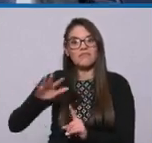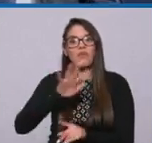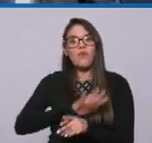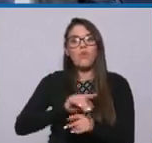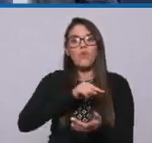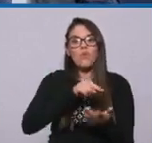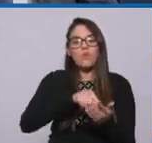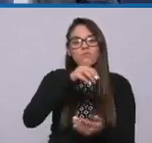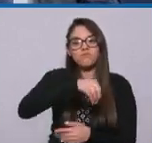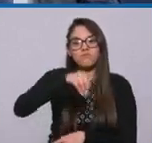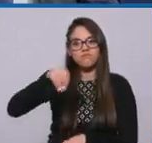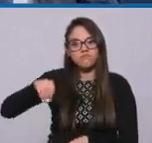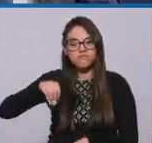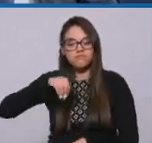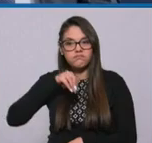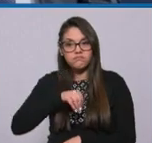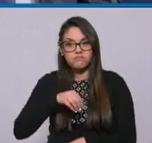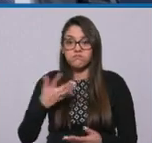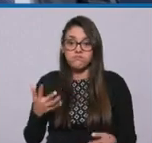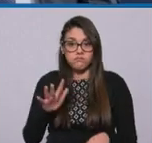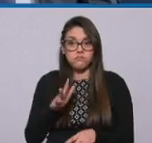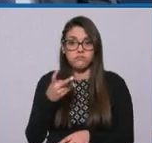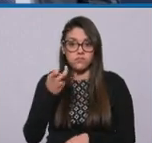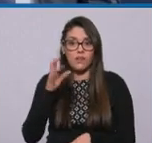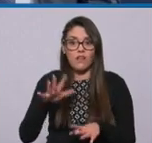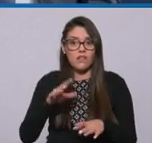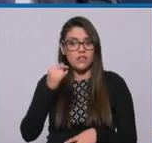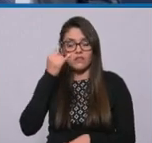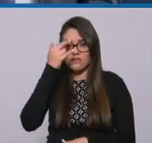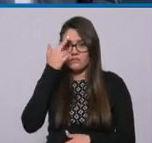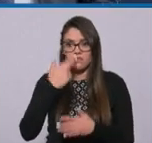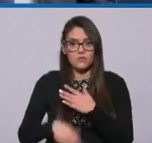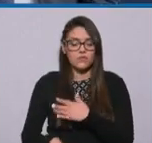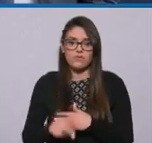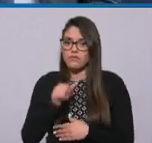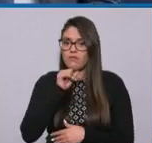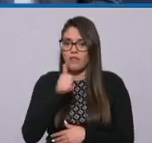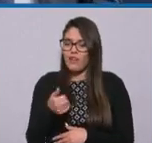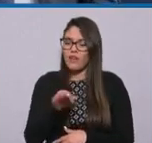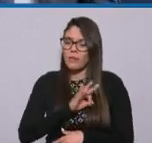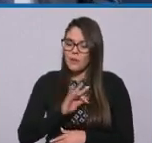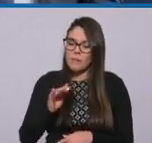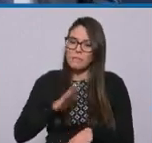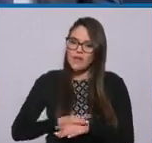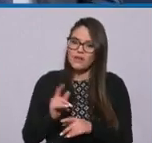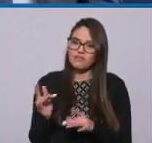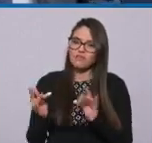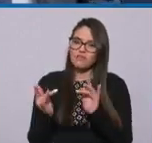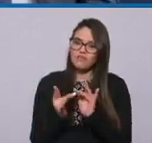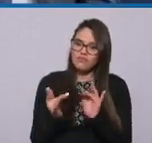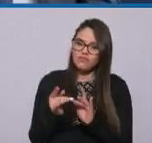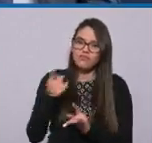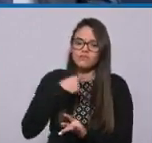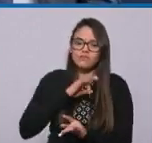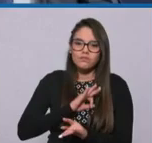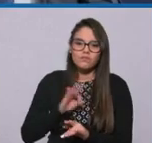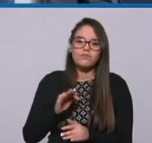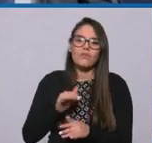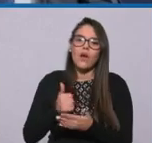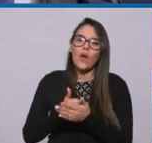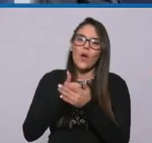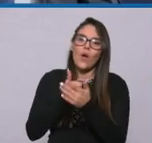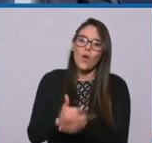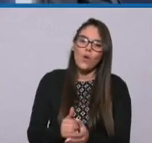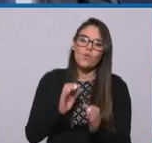puntos. Situaciones que, pues de manera irresponsable, lejos de sumar a una ciudadanía que nos protegemos entre todos,